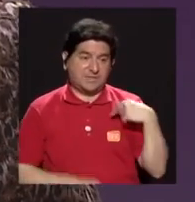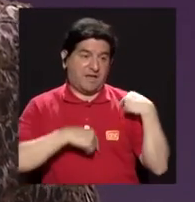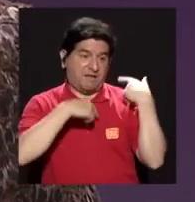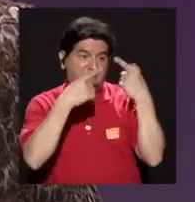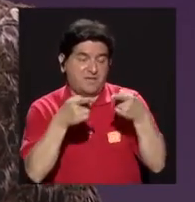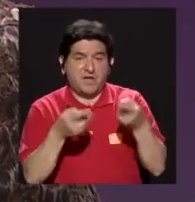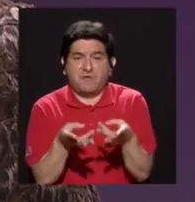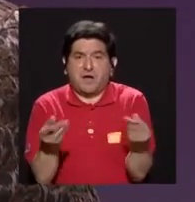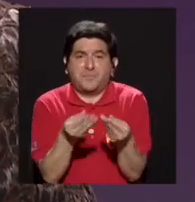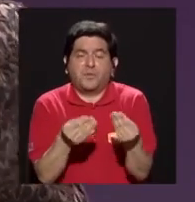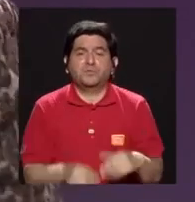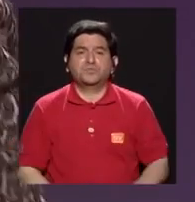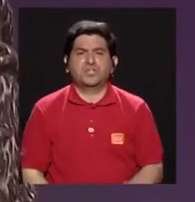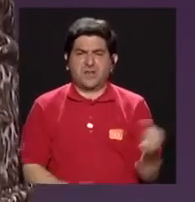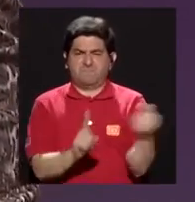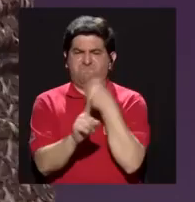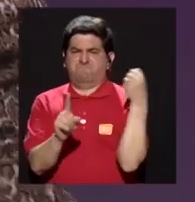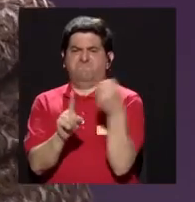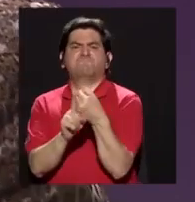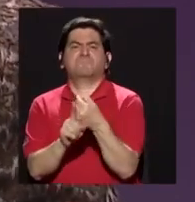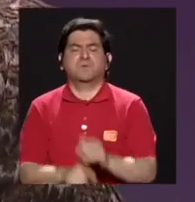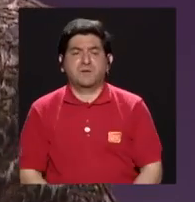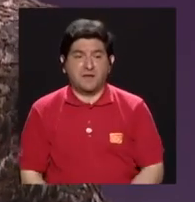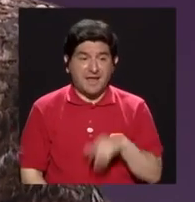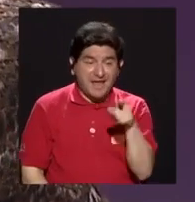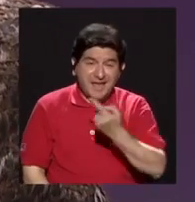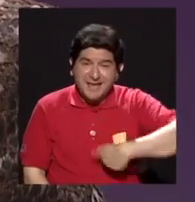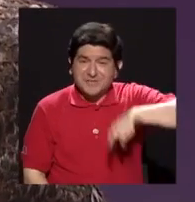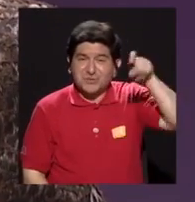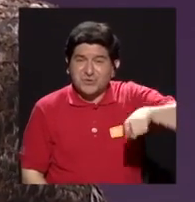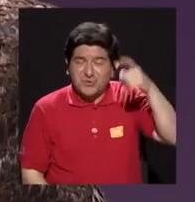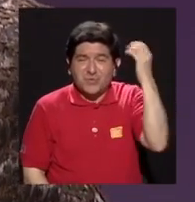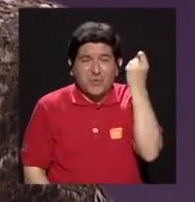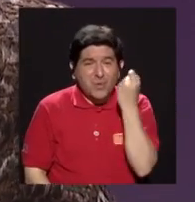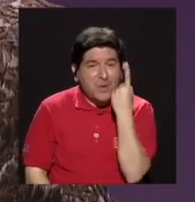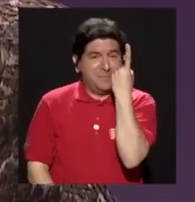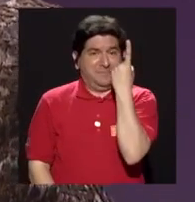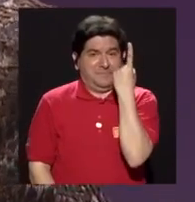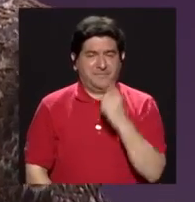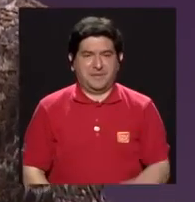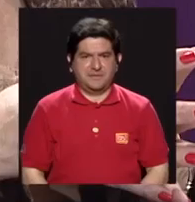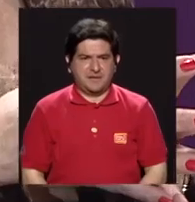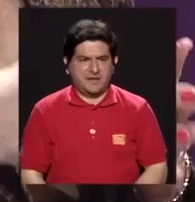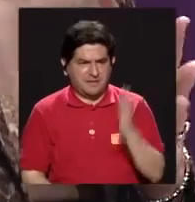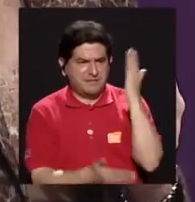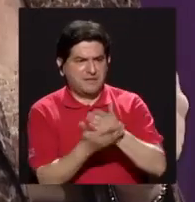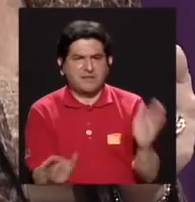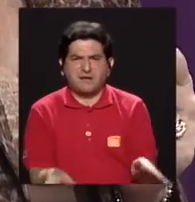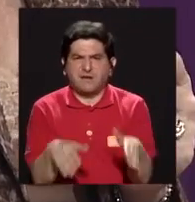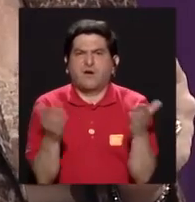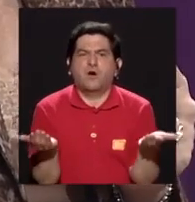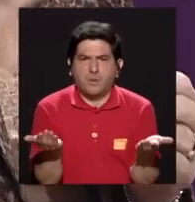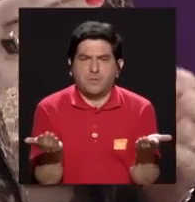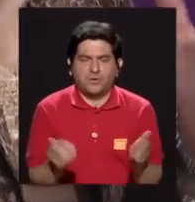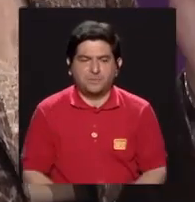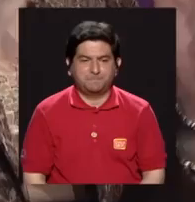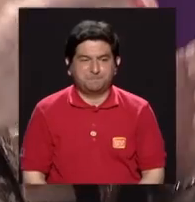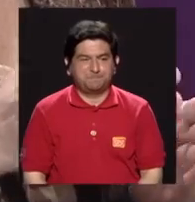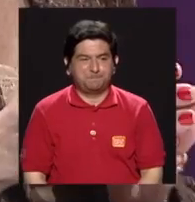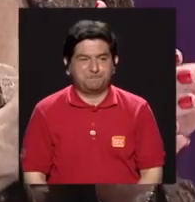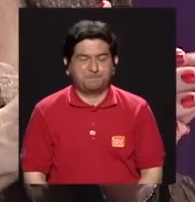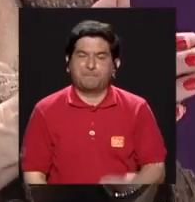verdad esa es otra parte que tendríamos que comprender nosotros cómo poder frenar es poco lo que